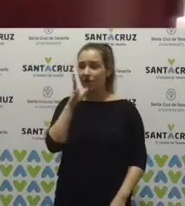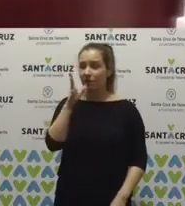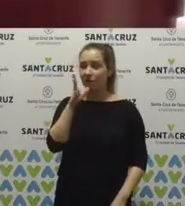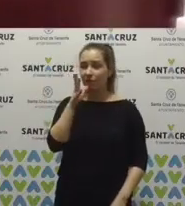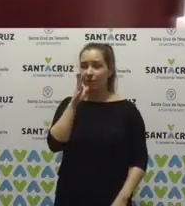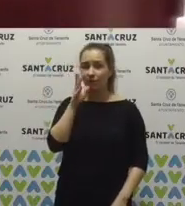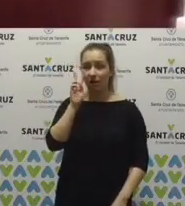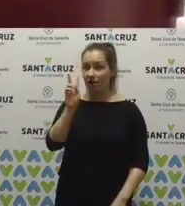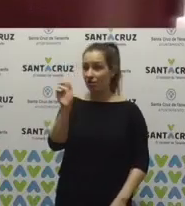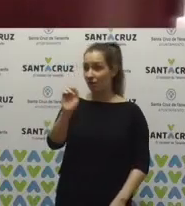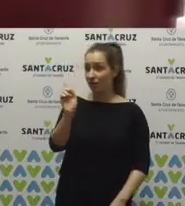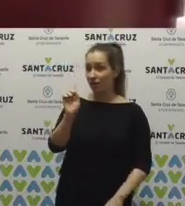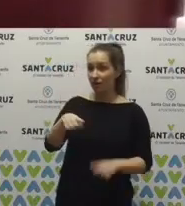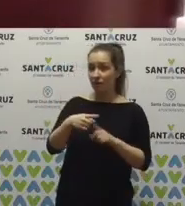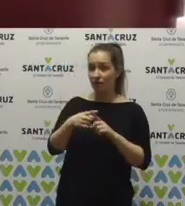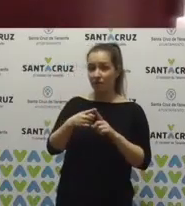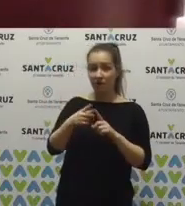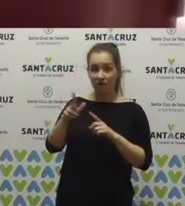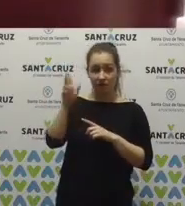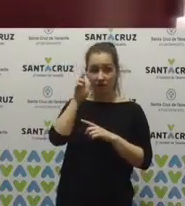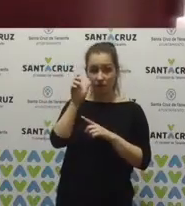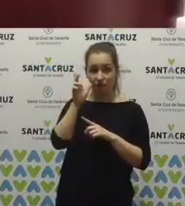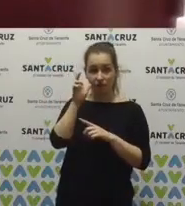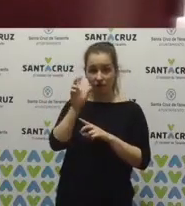tiene una ventana abierta